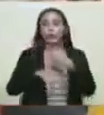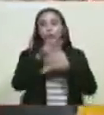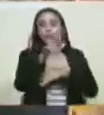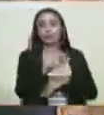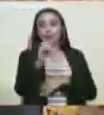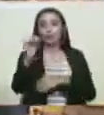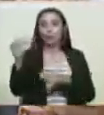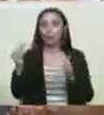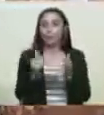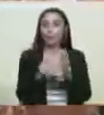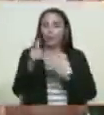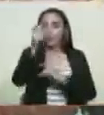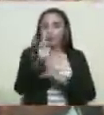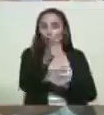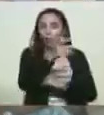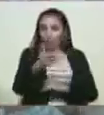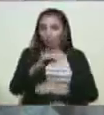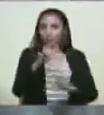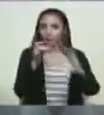6.300.000 carnet del PSUV.